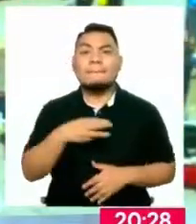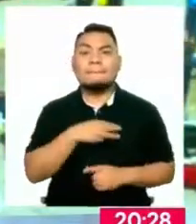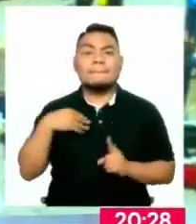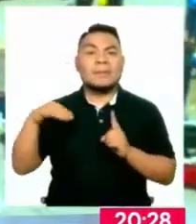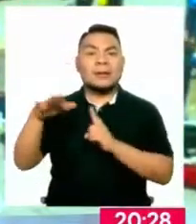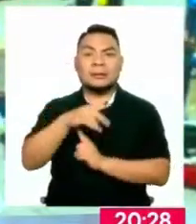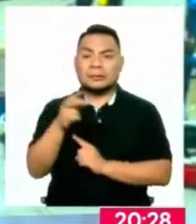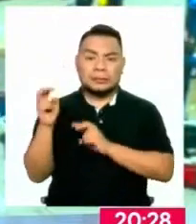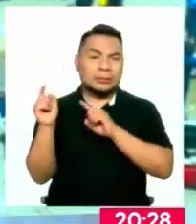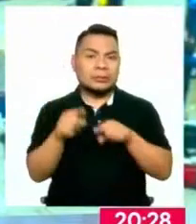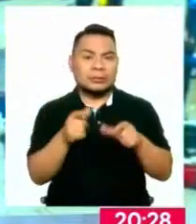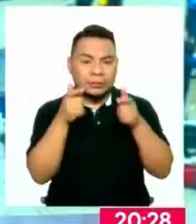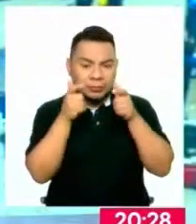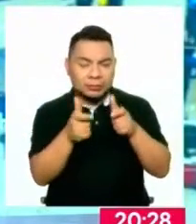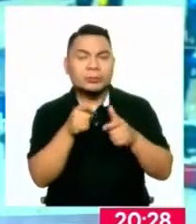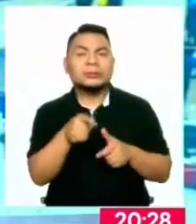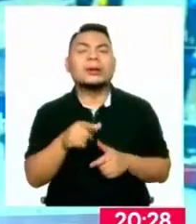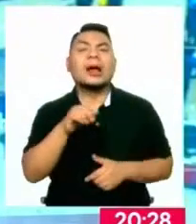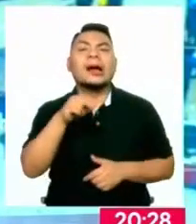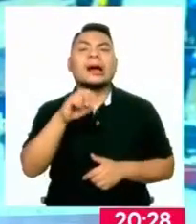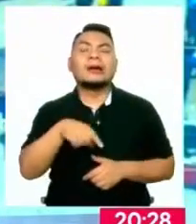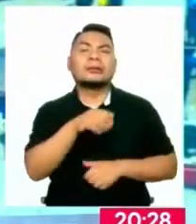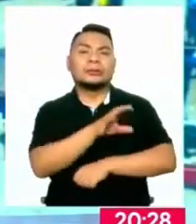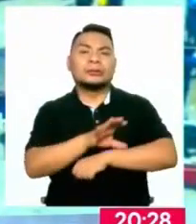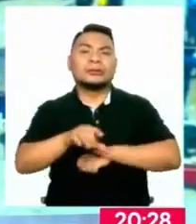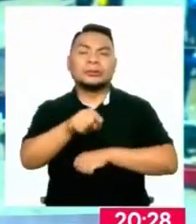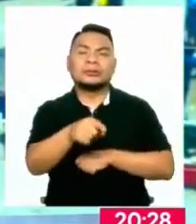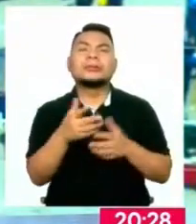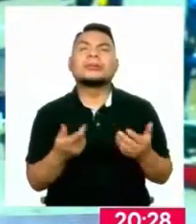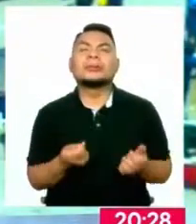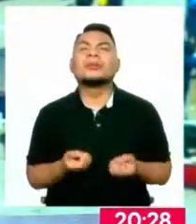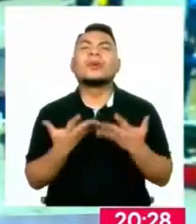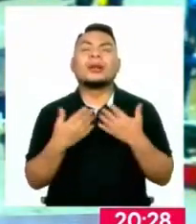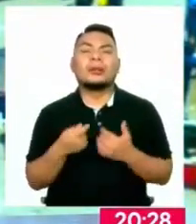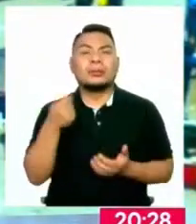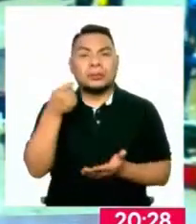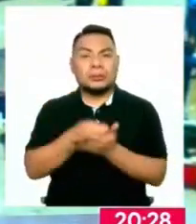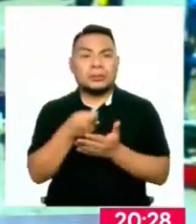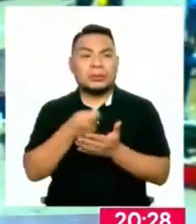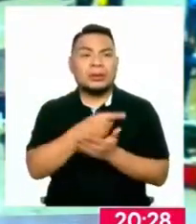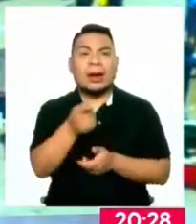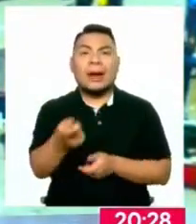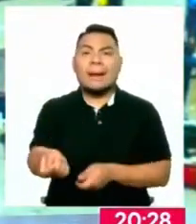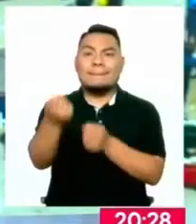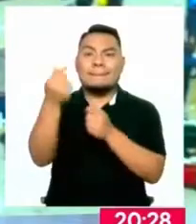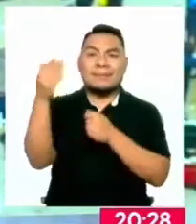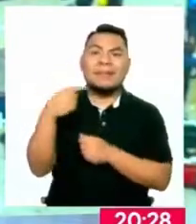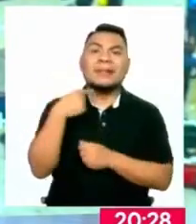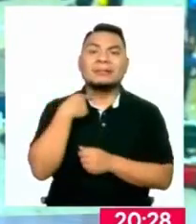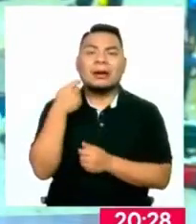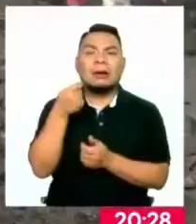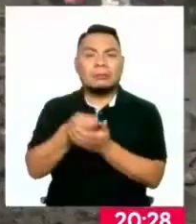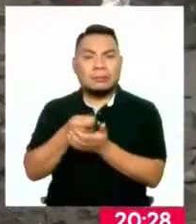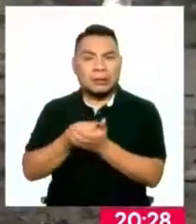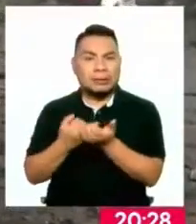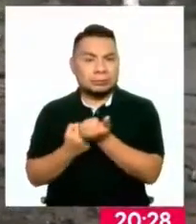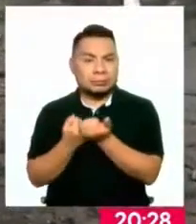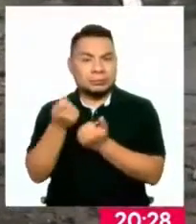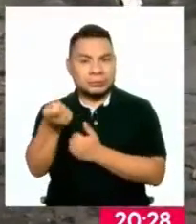Ramírez, inspeccionó la zona de reserva de Ancón y adelantó el monto del bono que van a recibir los pescadores afectados.